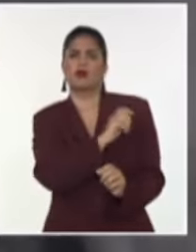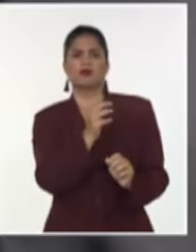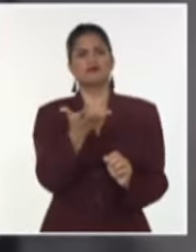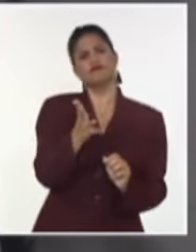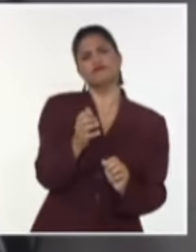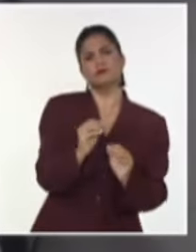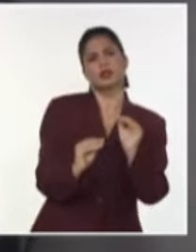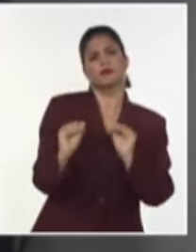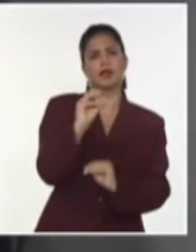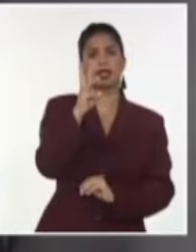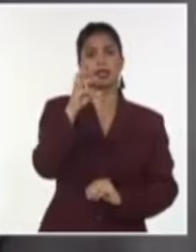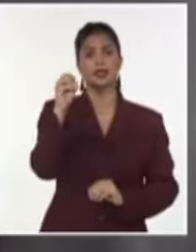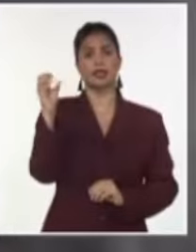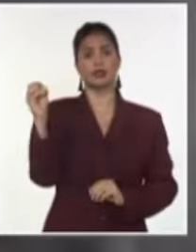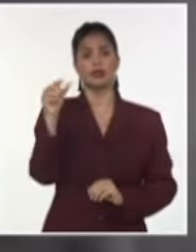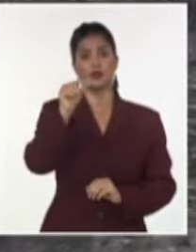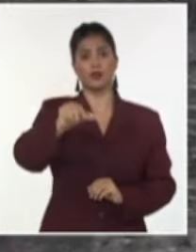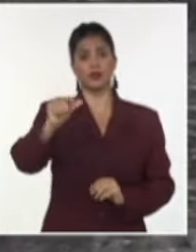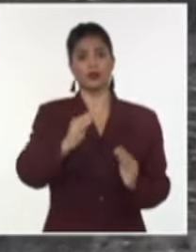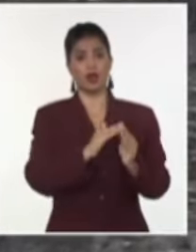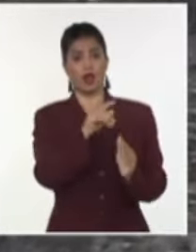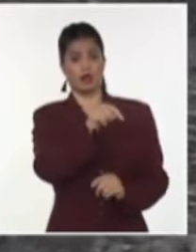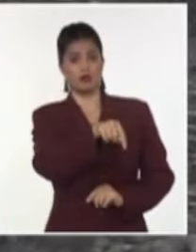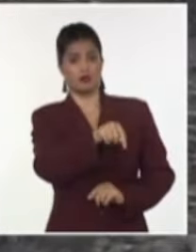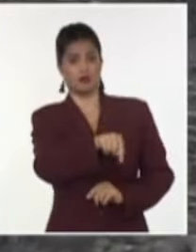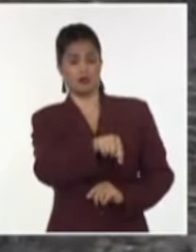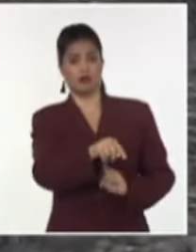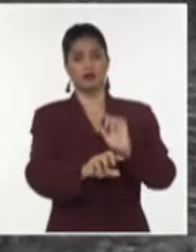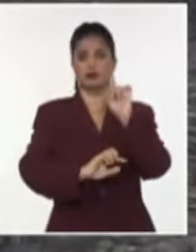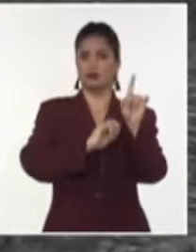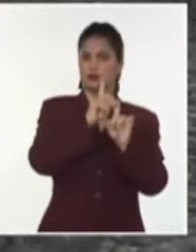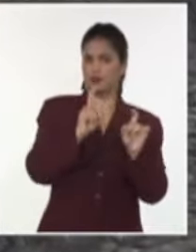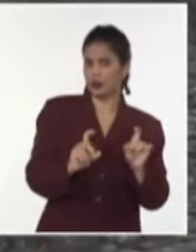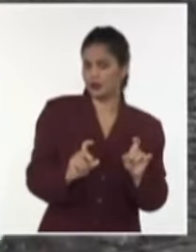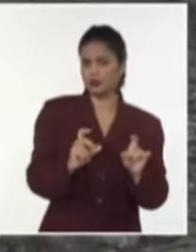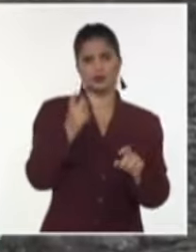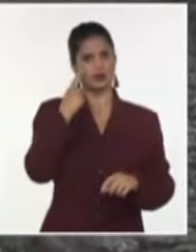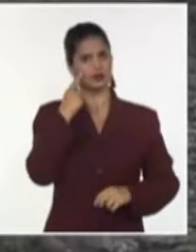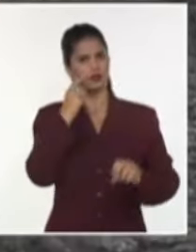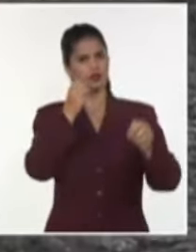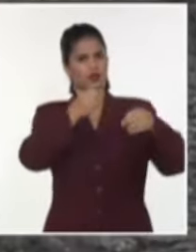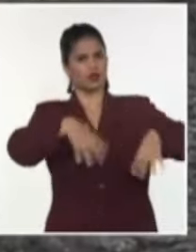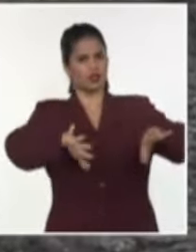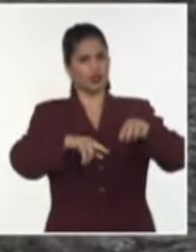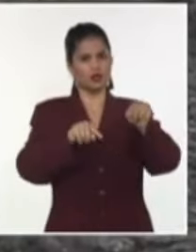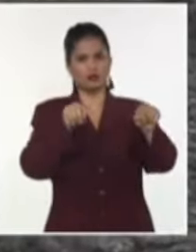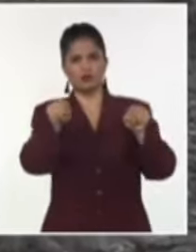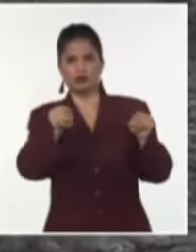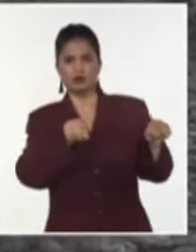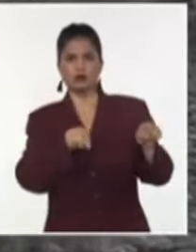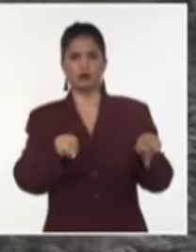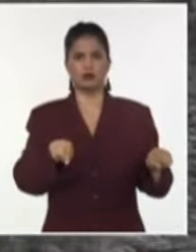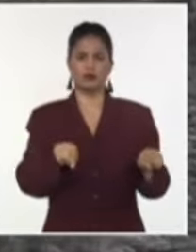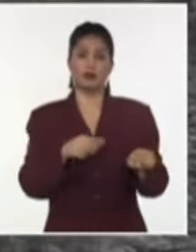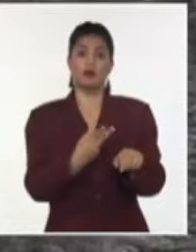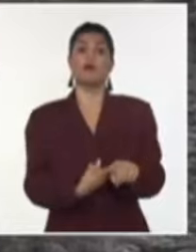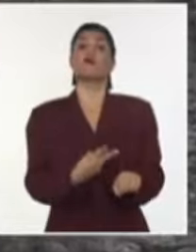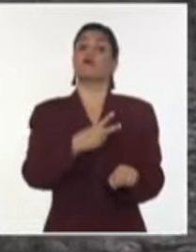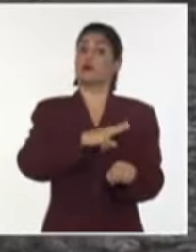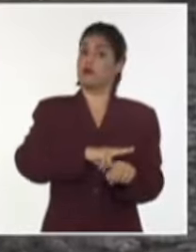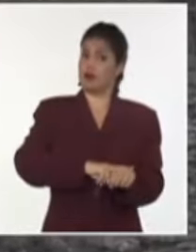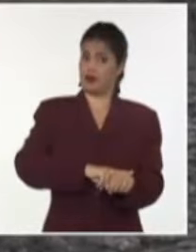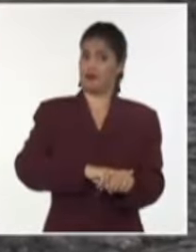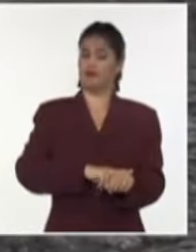300 habitantes que residen en este asentamiento costero, para prevenir cualquier incidencia que pueda existir con